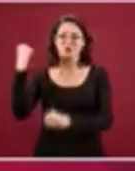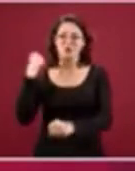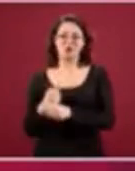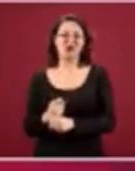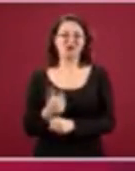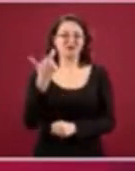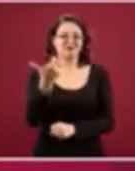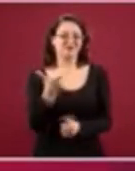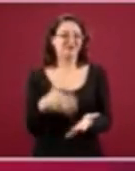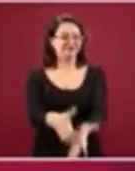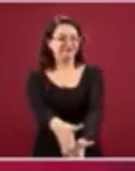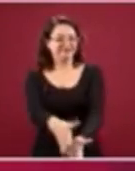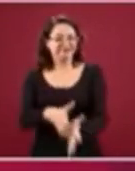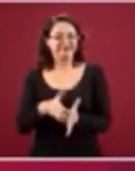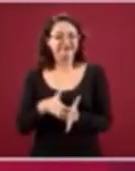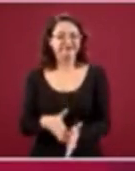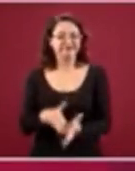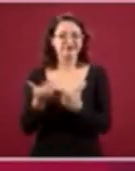de año.